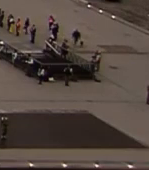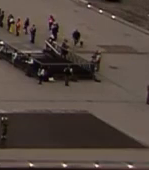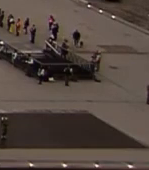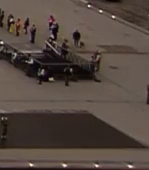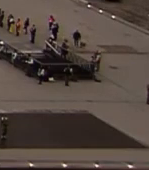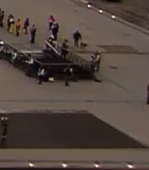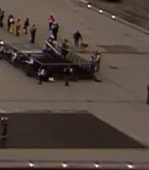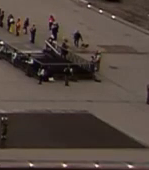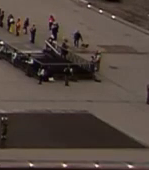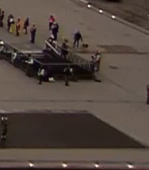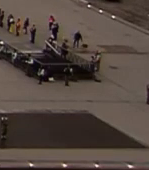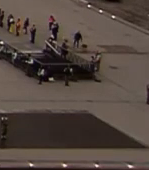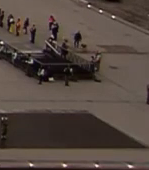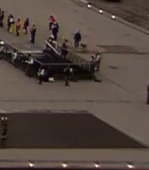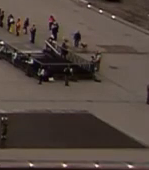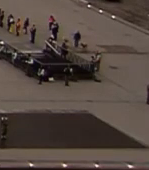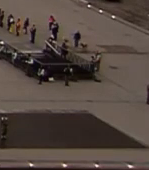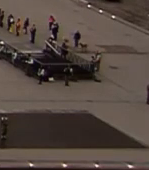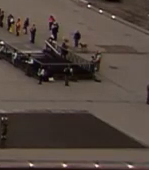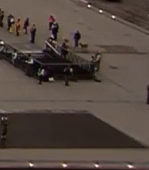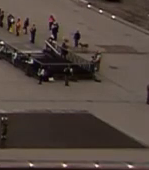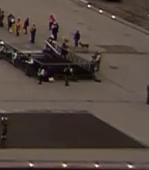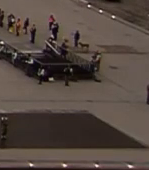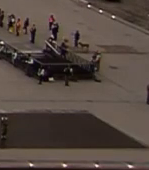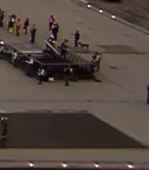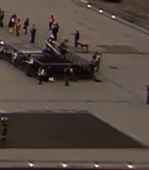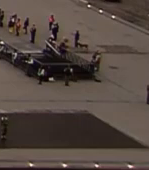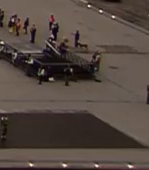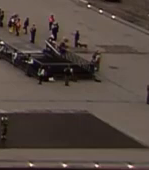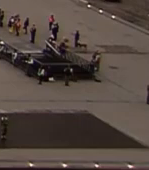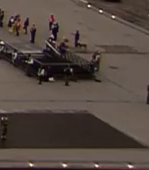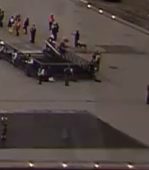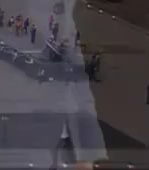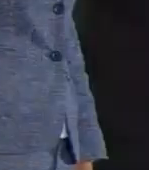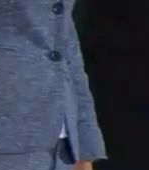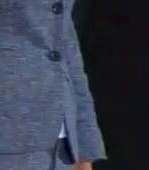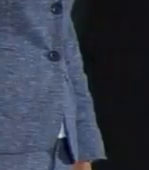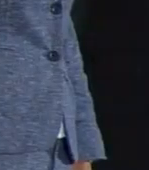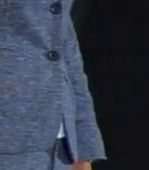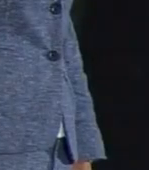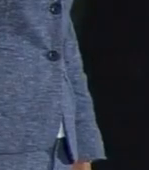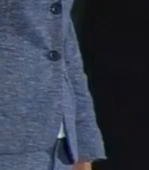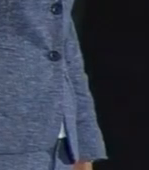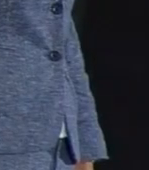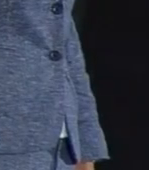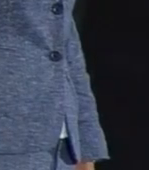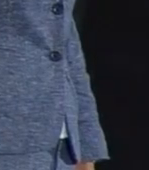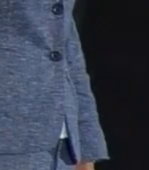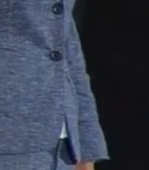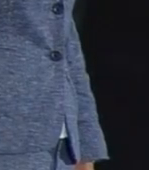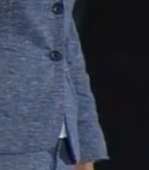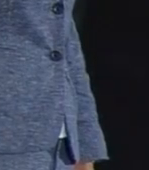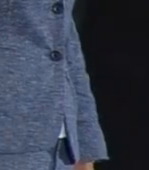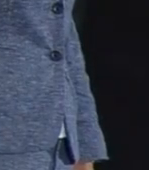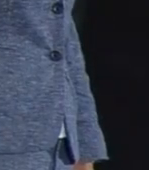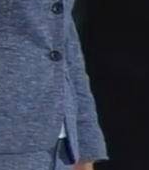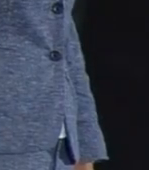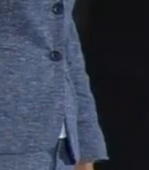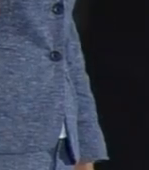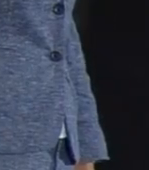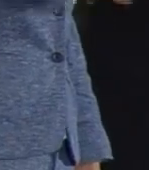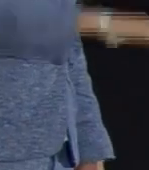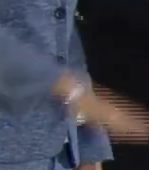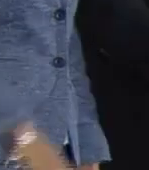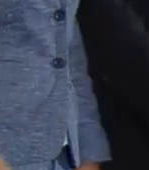honrar a las víctimas del terremoto de magnitud 8.1 de 1985 y el de 7.1 de hace 2 años, que dejó